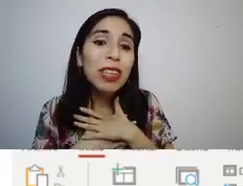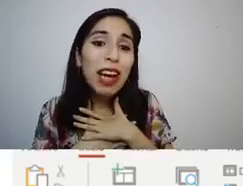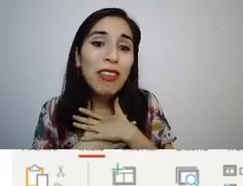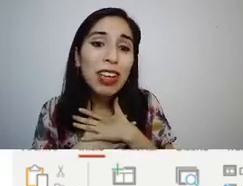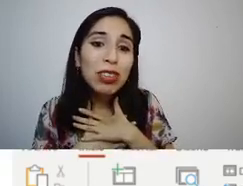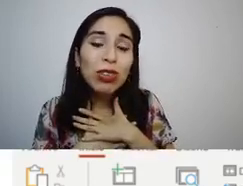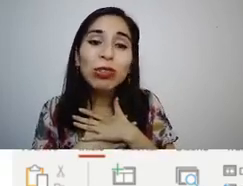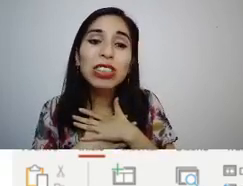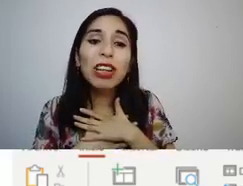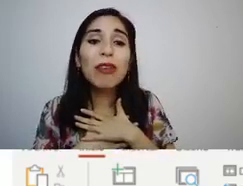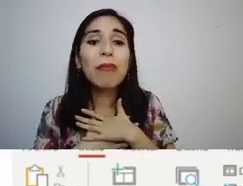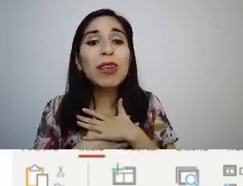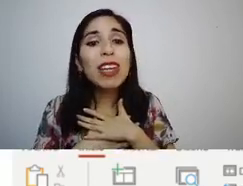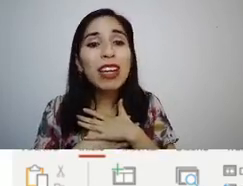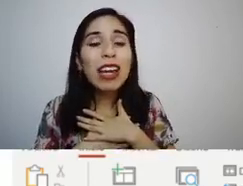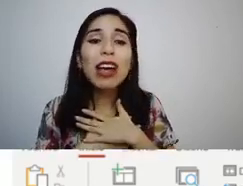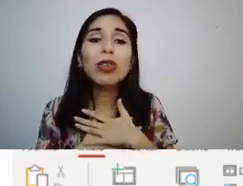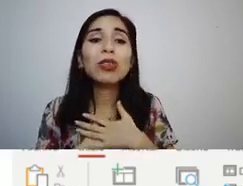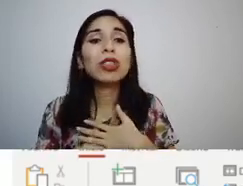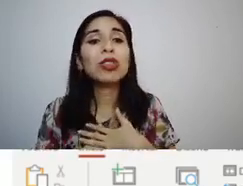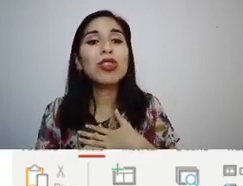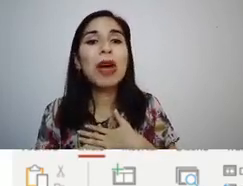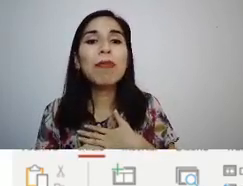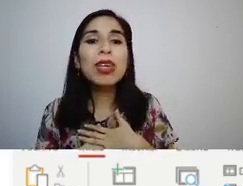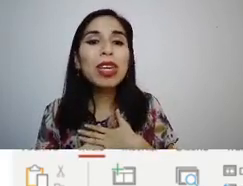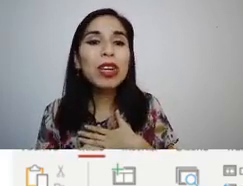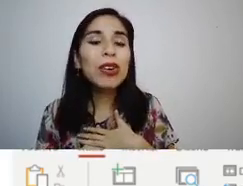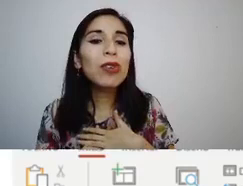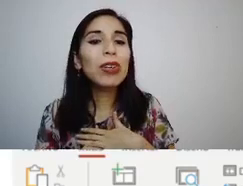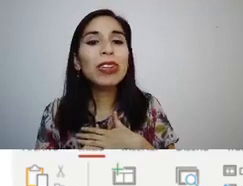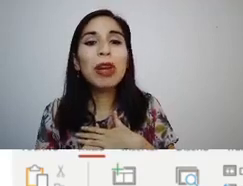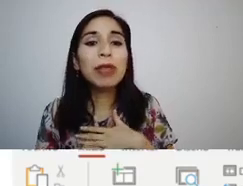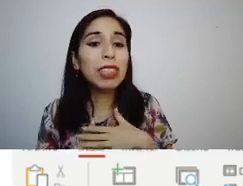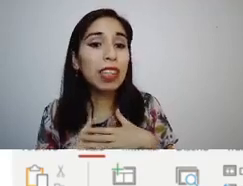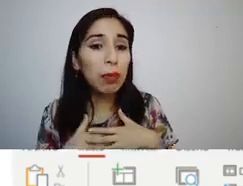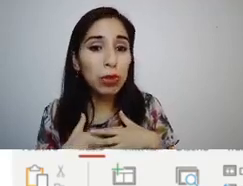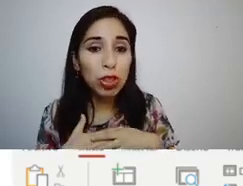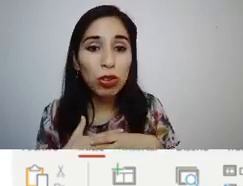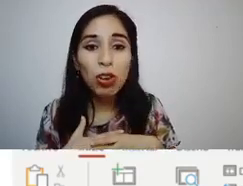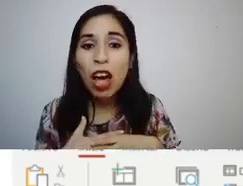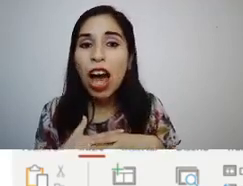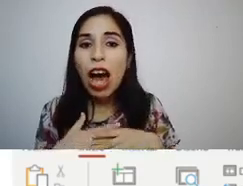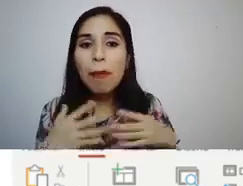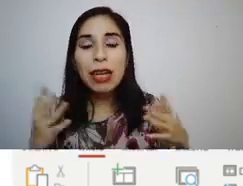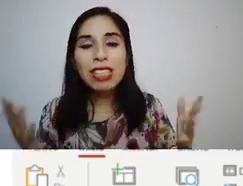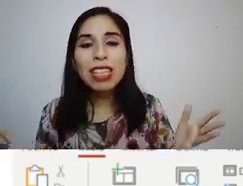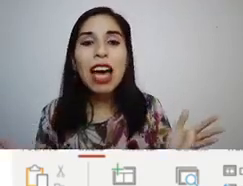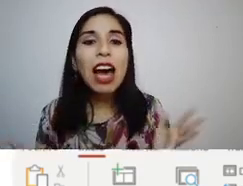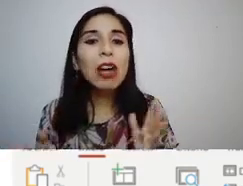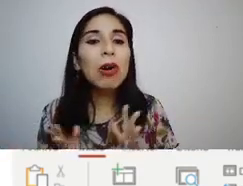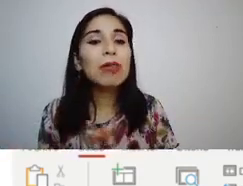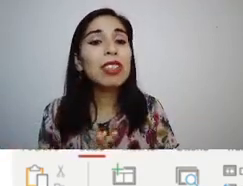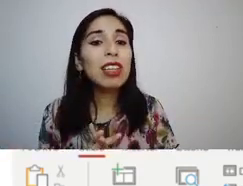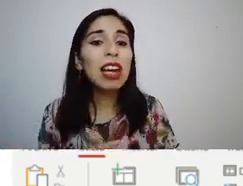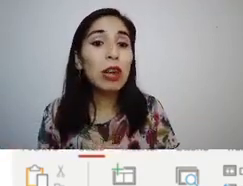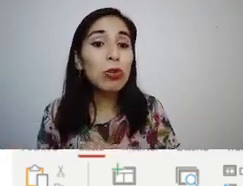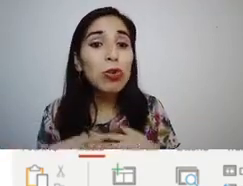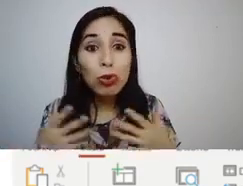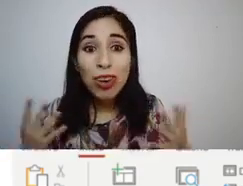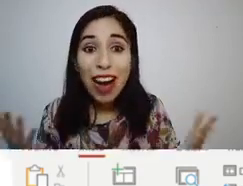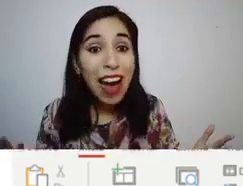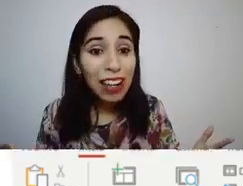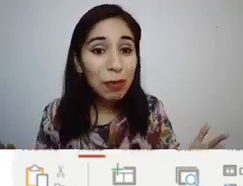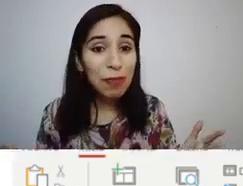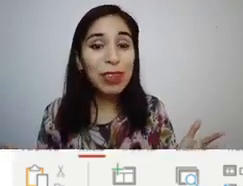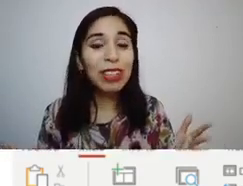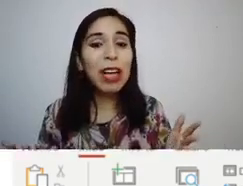inolvidables con nuestra familia con nuestros amigos cuando las veces que hemos ido a pasear oa visitar algún